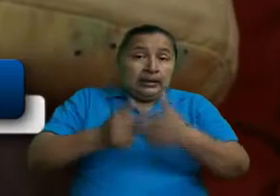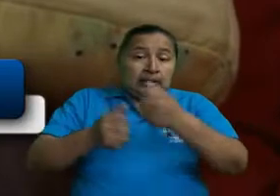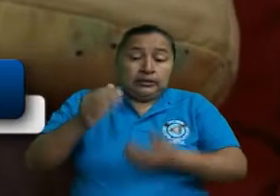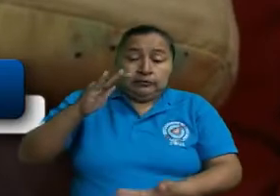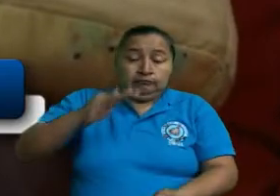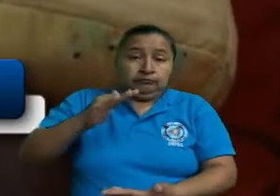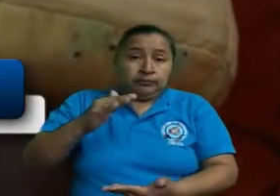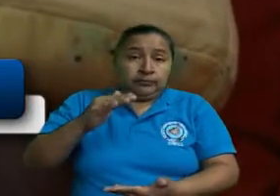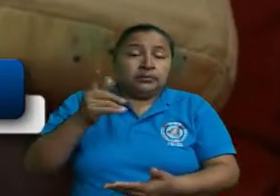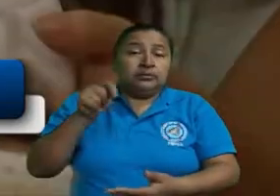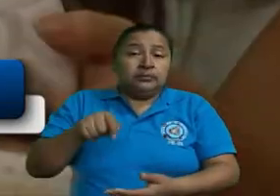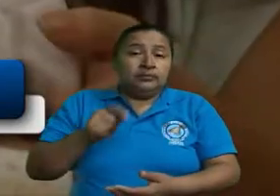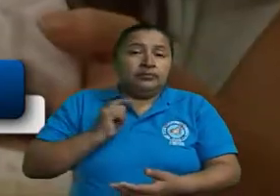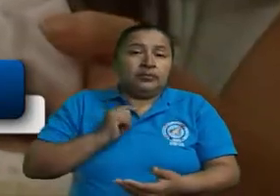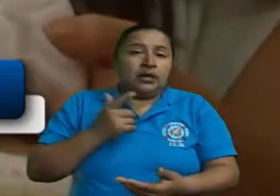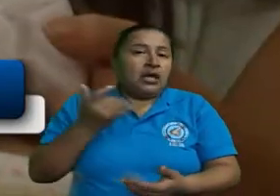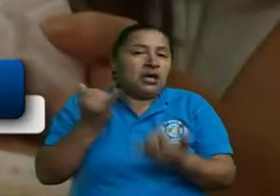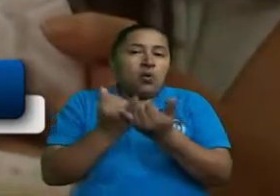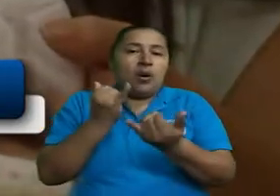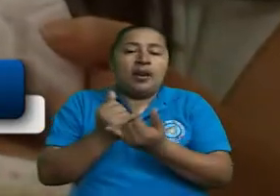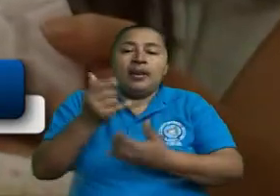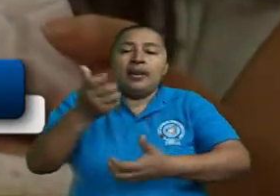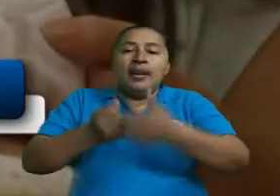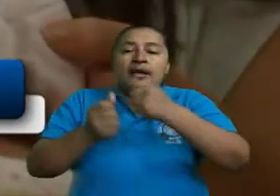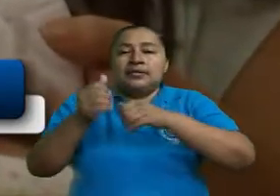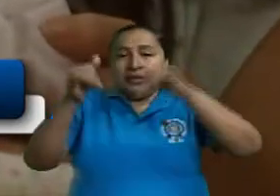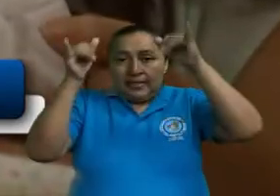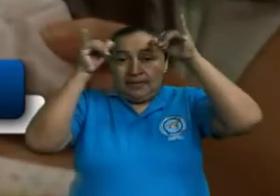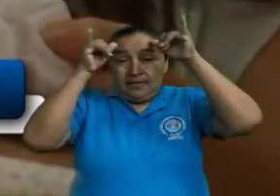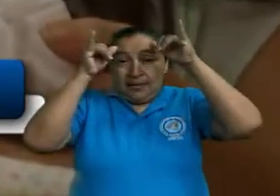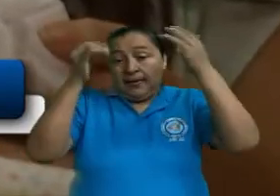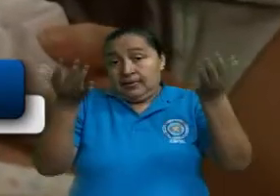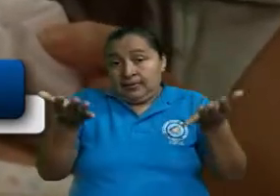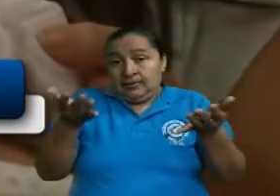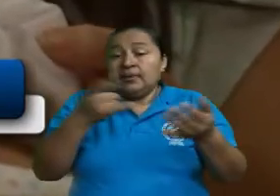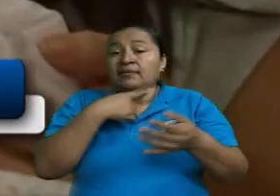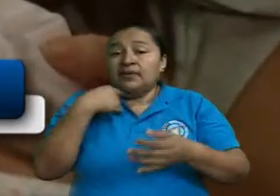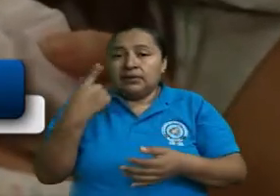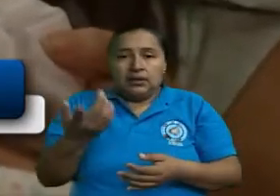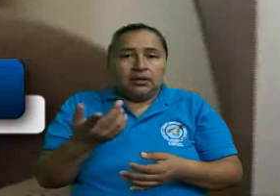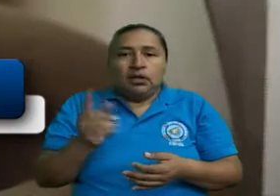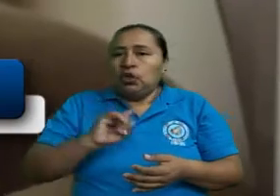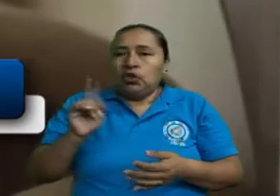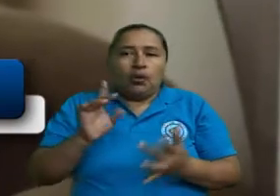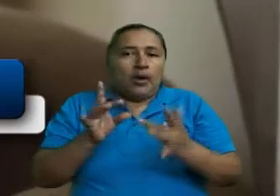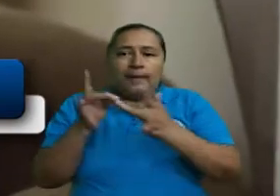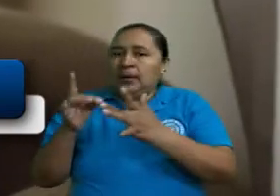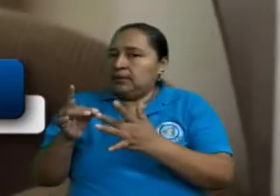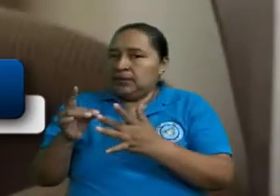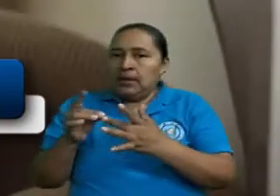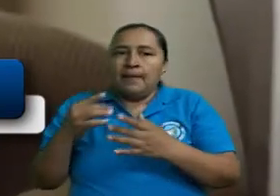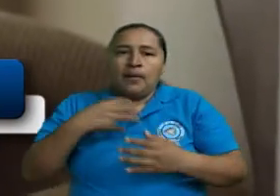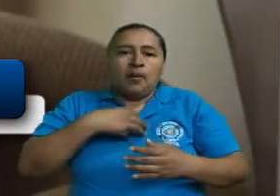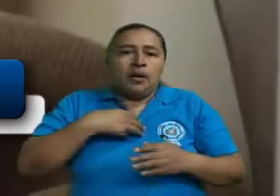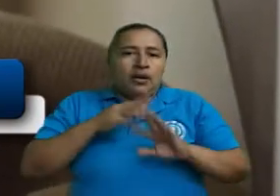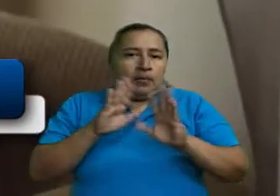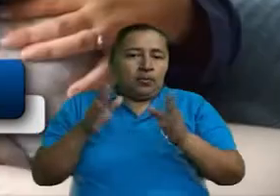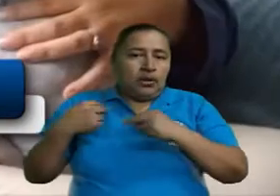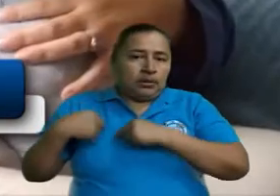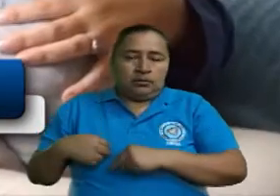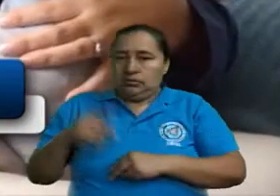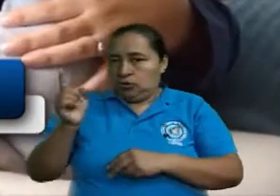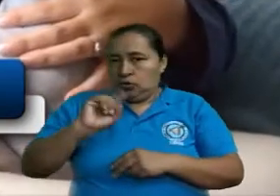tarro es leche de vaca. Esa es la verdad. No es fórmula maternizada. La única